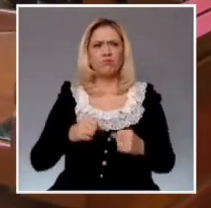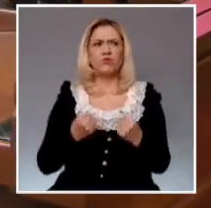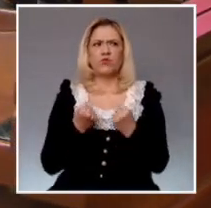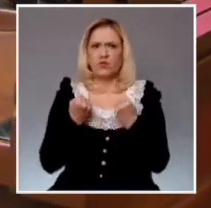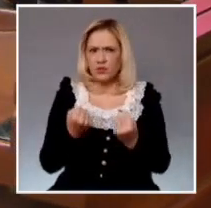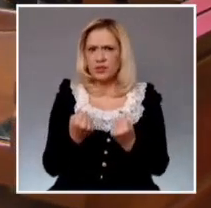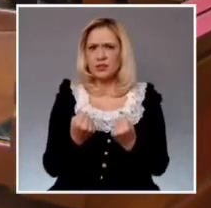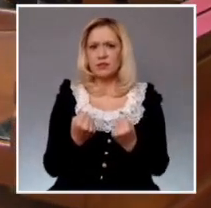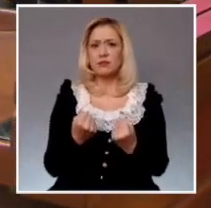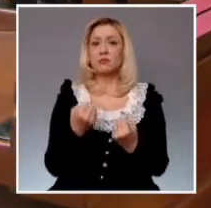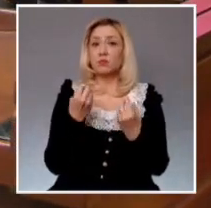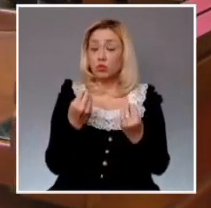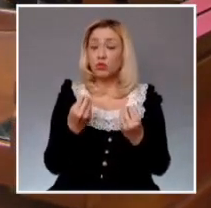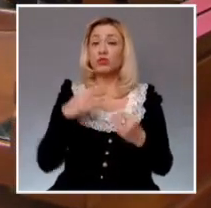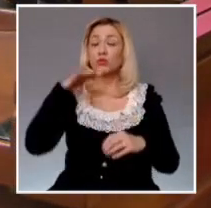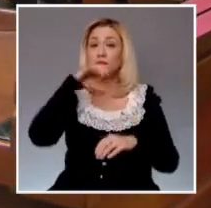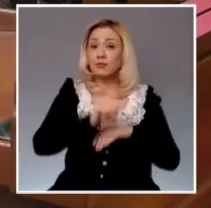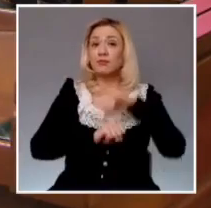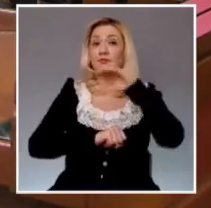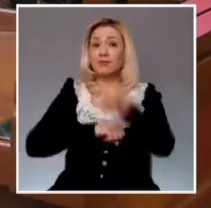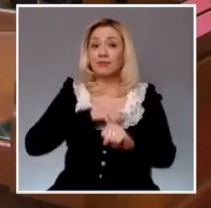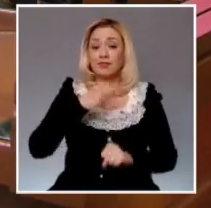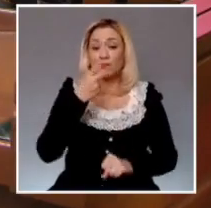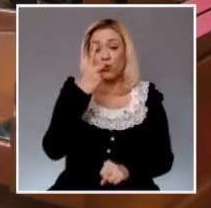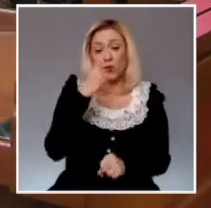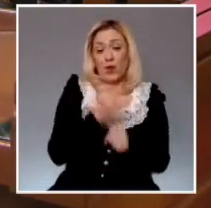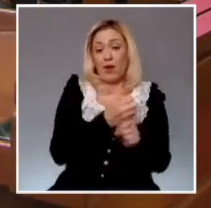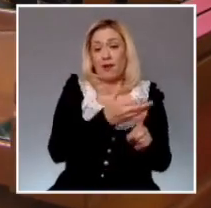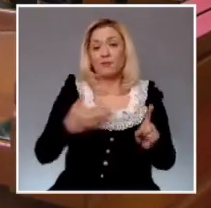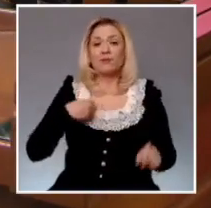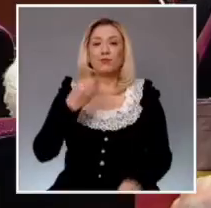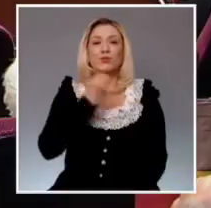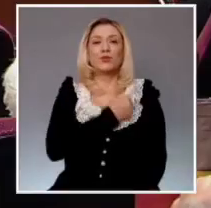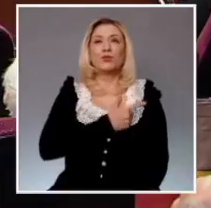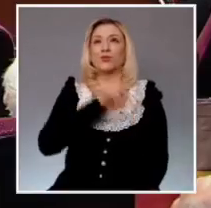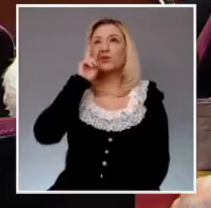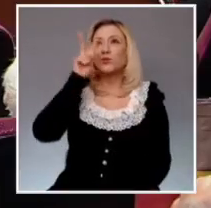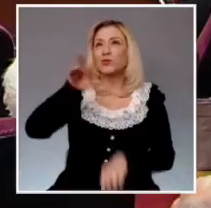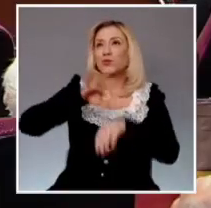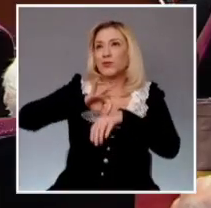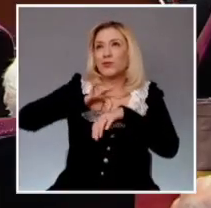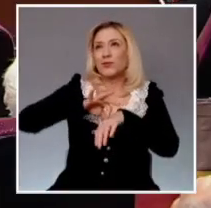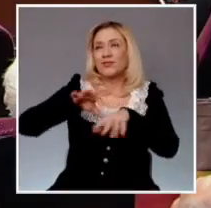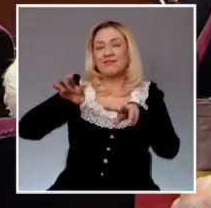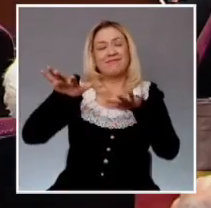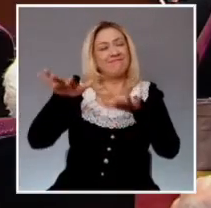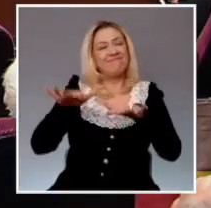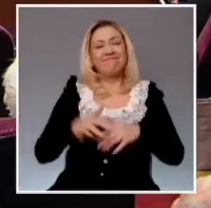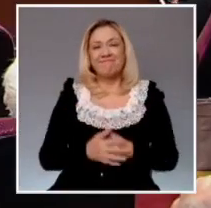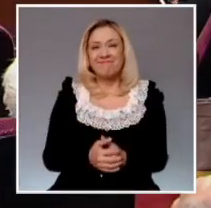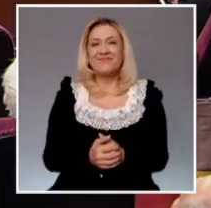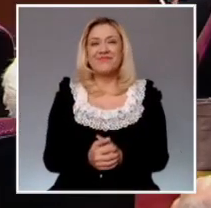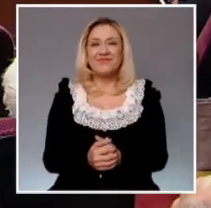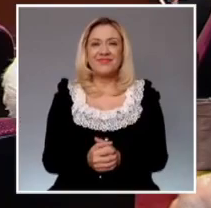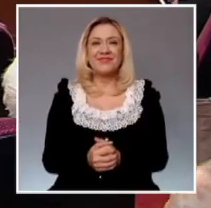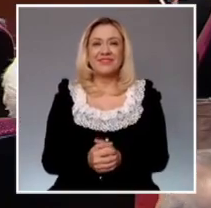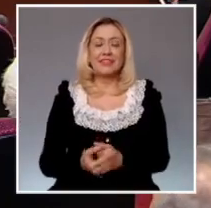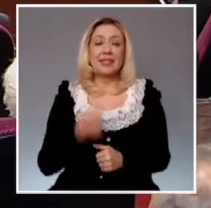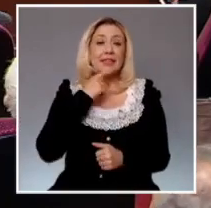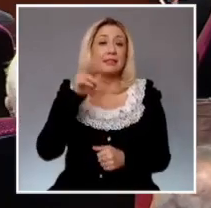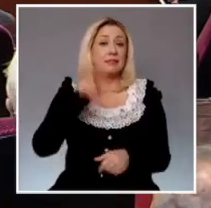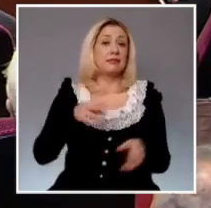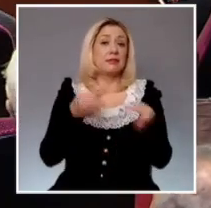primer año y me da muchísimo gusto haber atestiguado este momento. También coincidieron en la importancia del respeto a